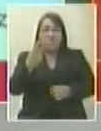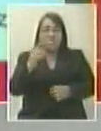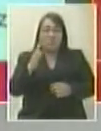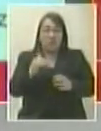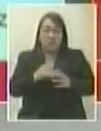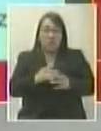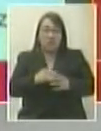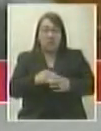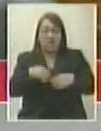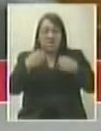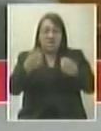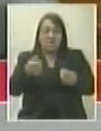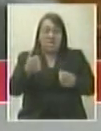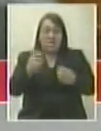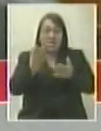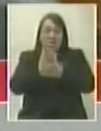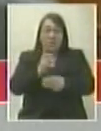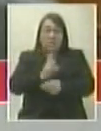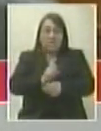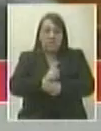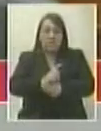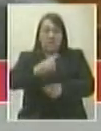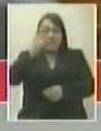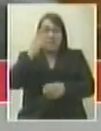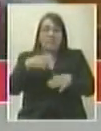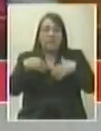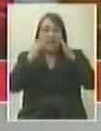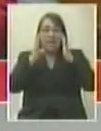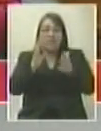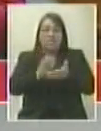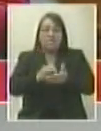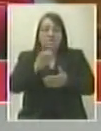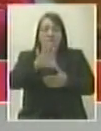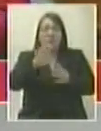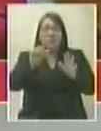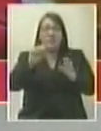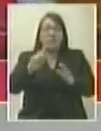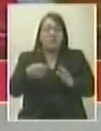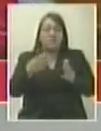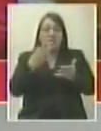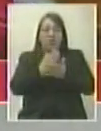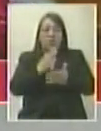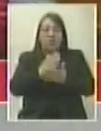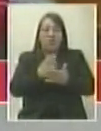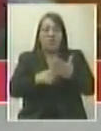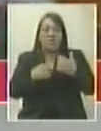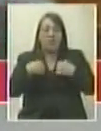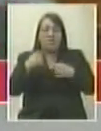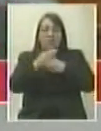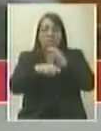15.251 millones destinados a educación para atender las más de 56.000 escuelas que tenemos en el país.